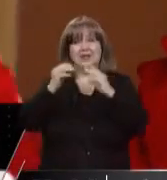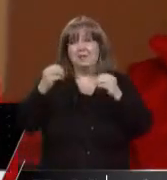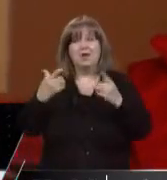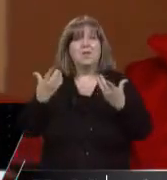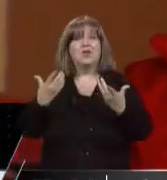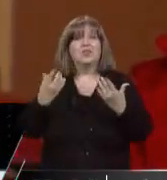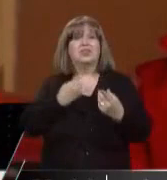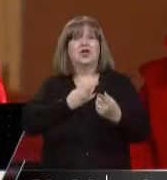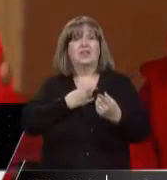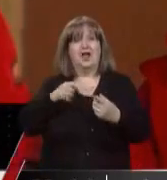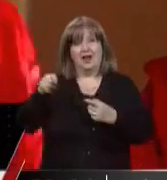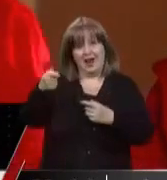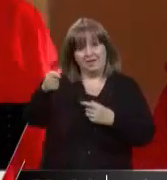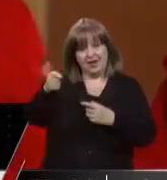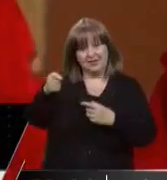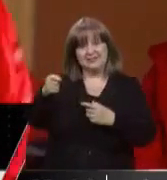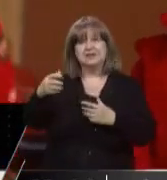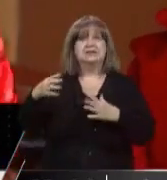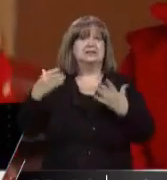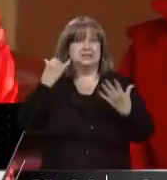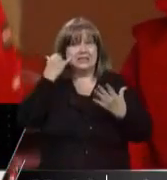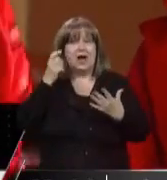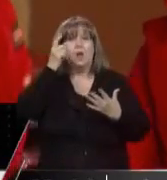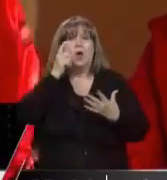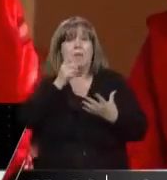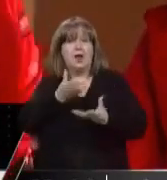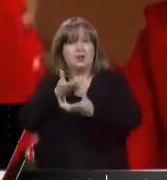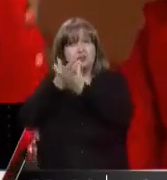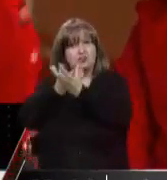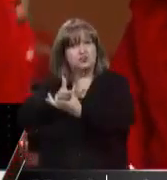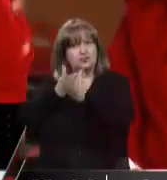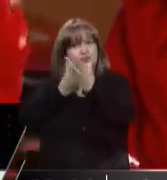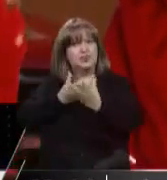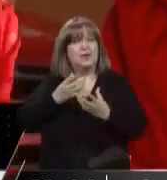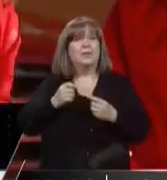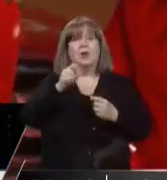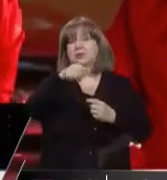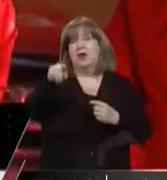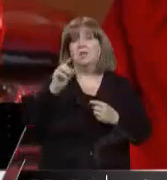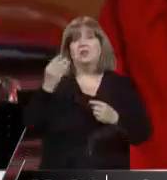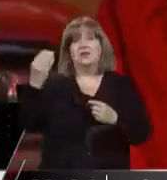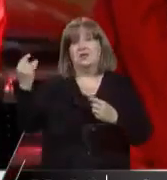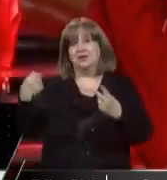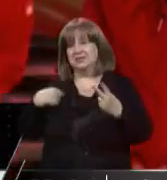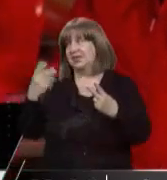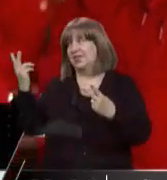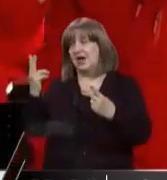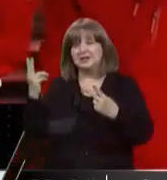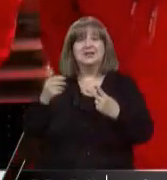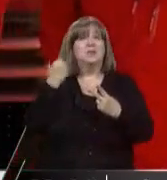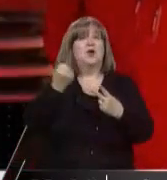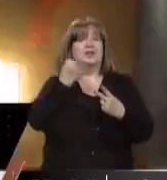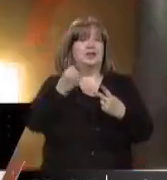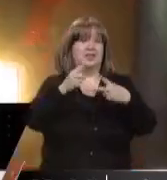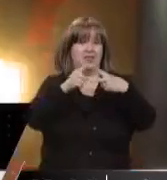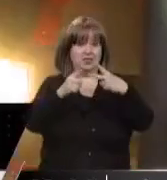bomberos voluntarios de Lavalle. Hemos hecho varias notas con los bomberos voluntarios y por eso ustedes tienen claro dos cosas, que son imprescindibles, que los necesitamos